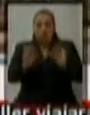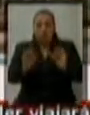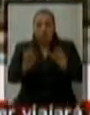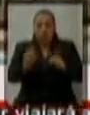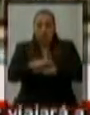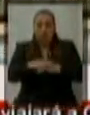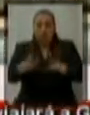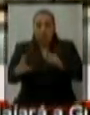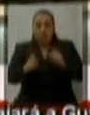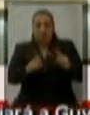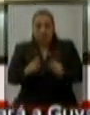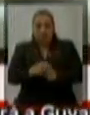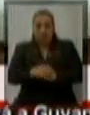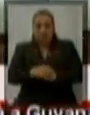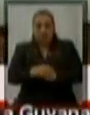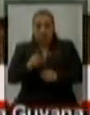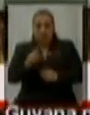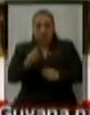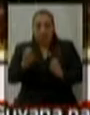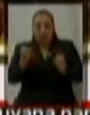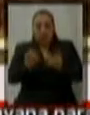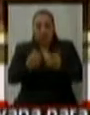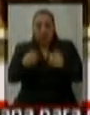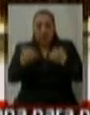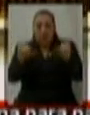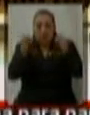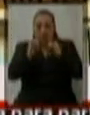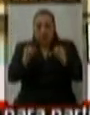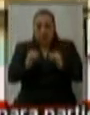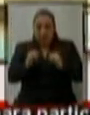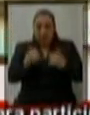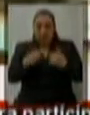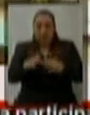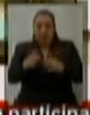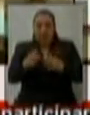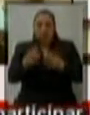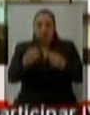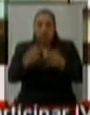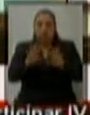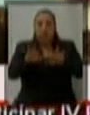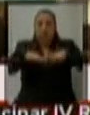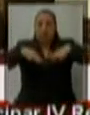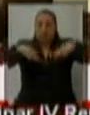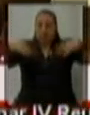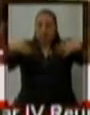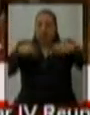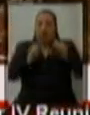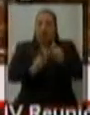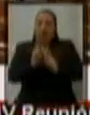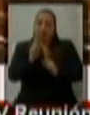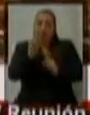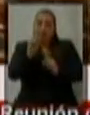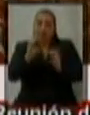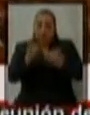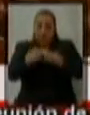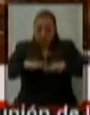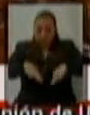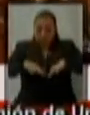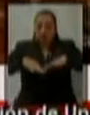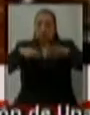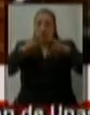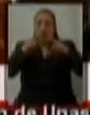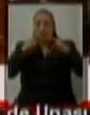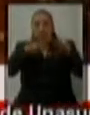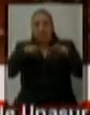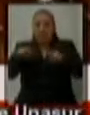de la mesa directiva del Congreso, y tenemos ahora en imágenes ya detalles de las galerías desde la parte alta del Congreso